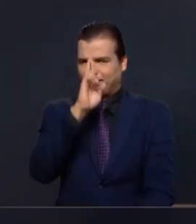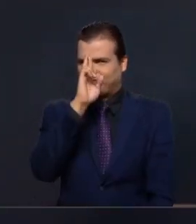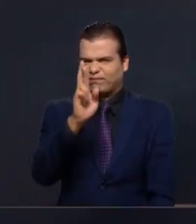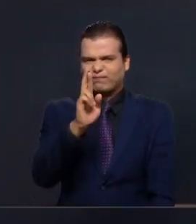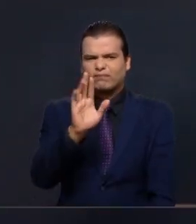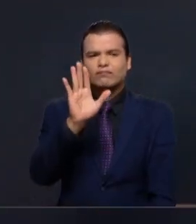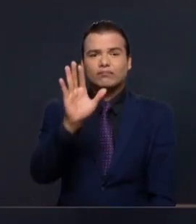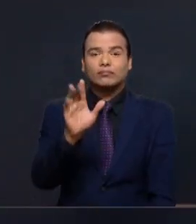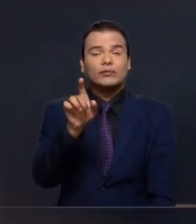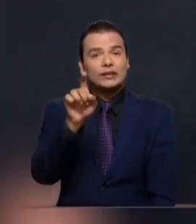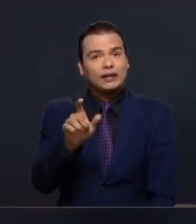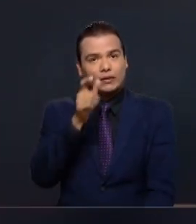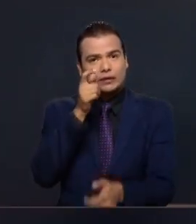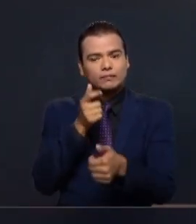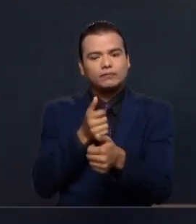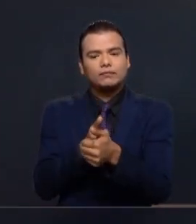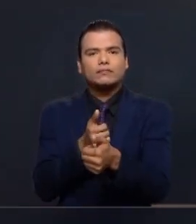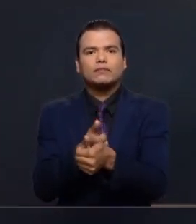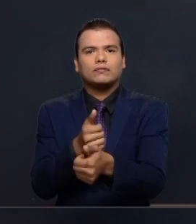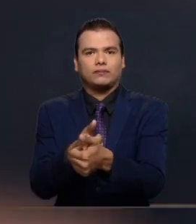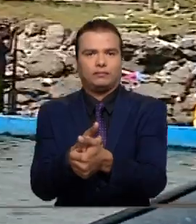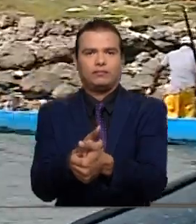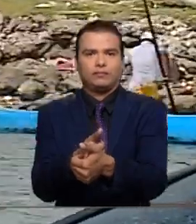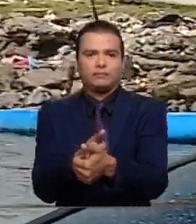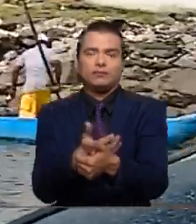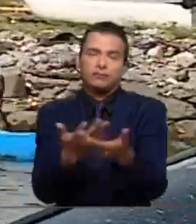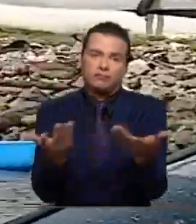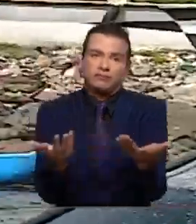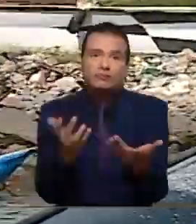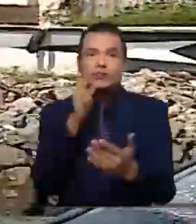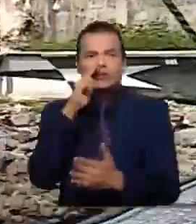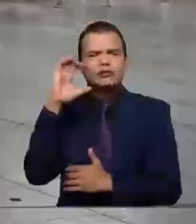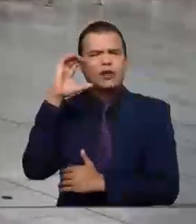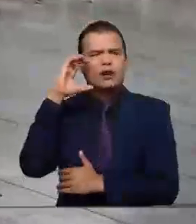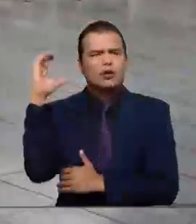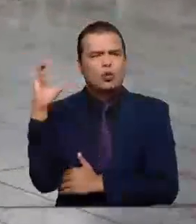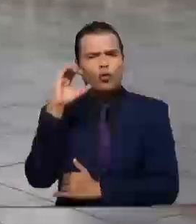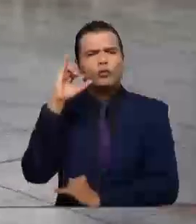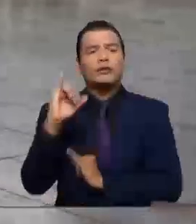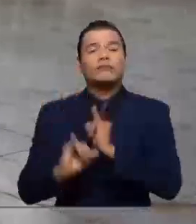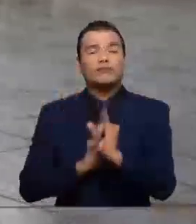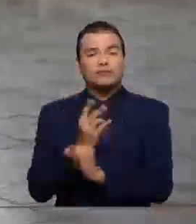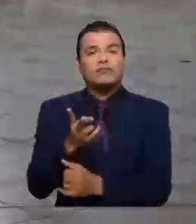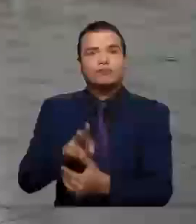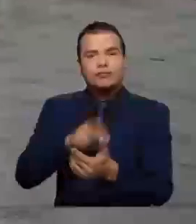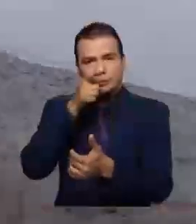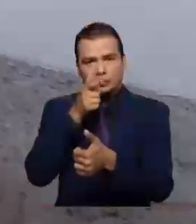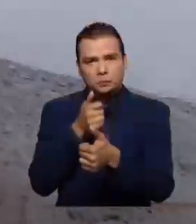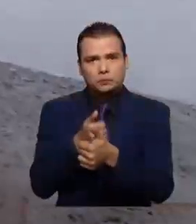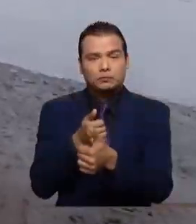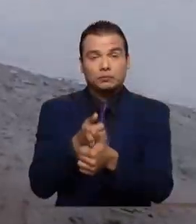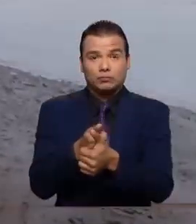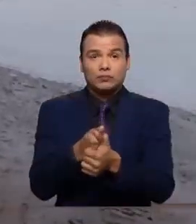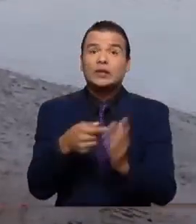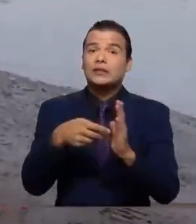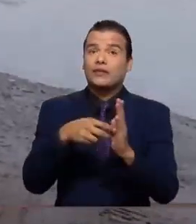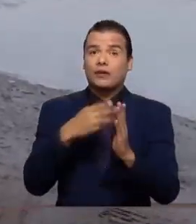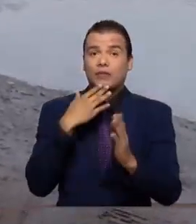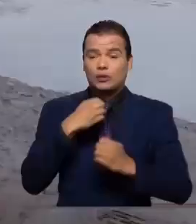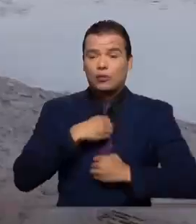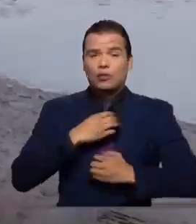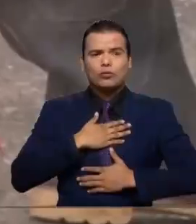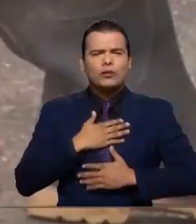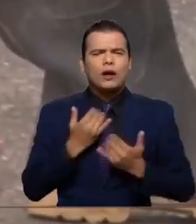estar sometido a una verificación y un respeto nacional. Y ello puede convertirse en una excelente